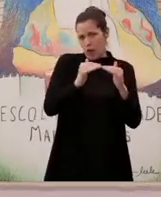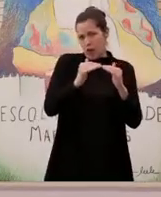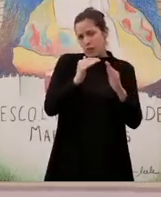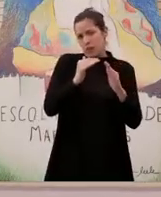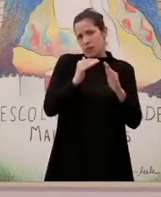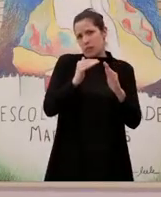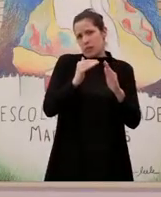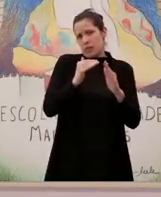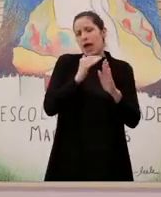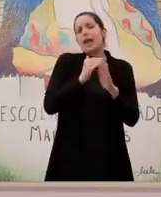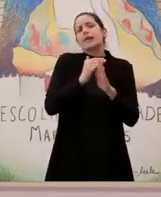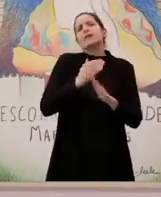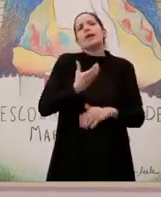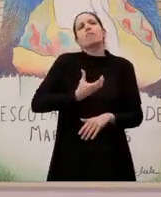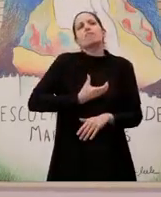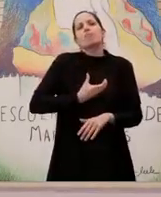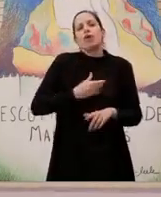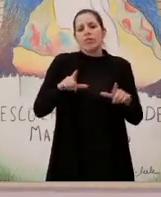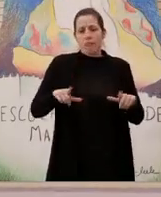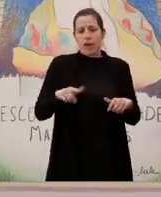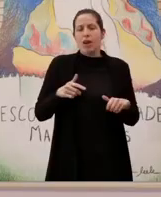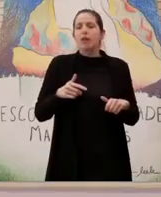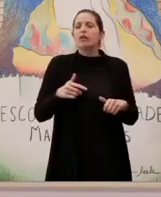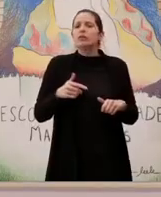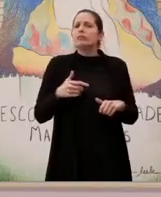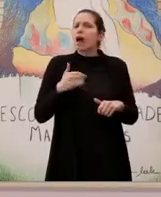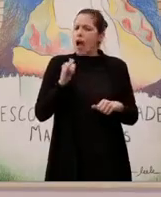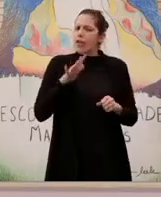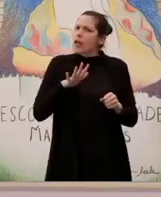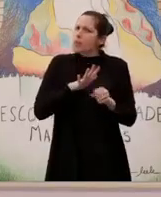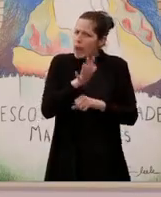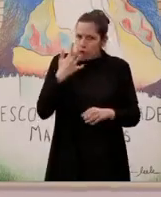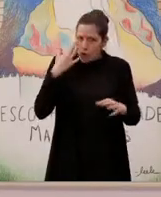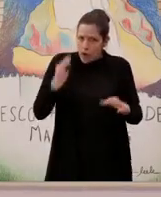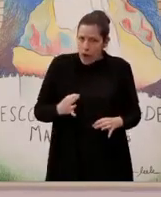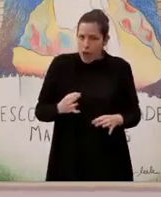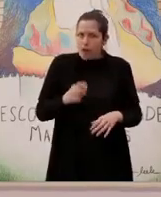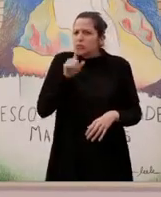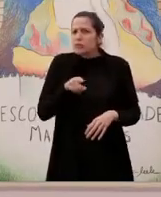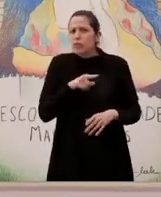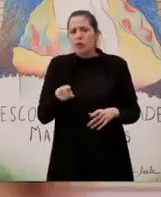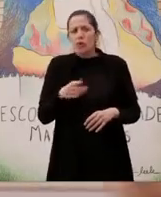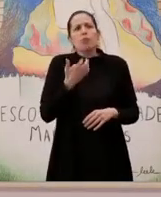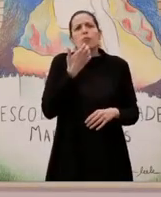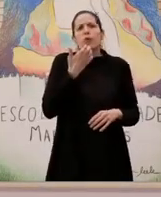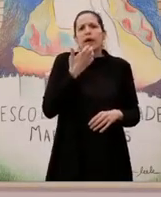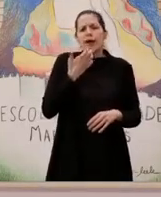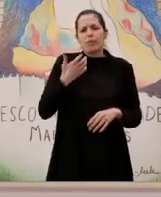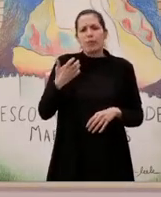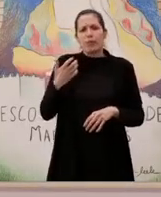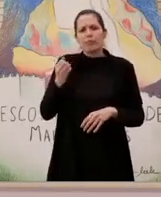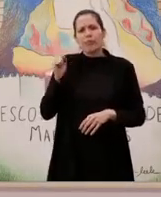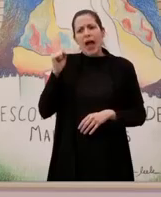están teniendo ese impacto real porque comentaba antes Encarna por ejemplo que cada vez que tenemos una concentración por un asesinato